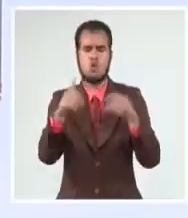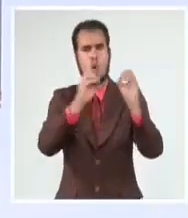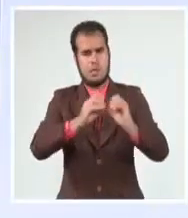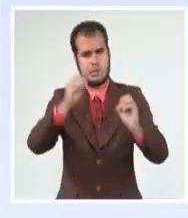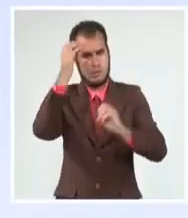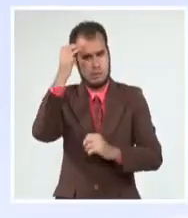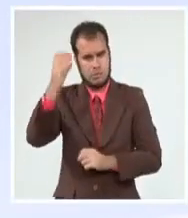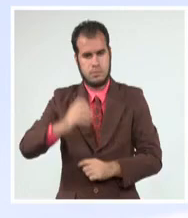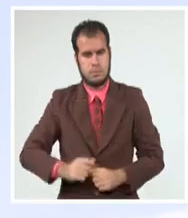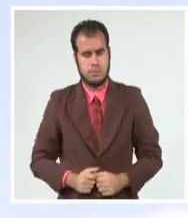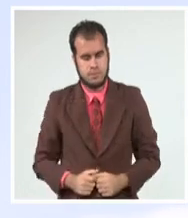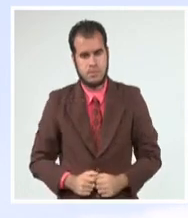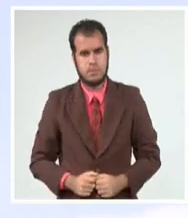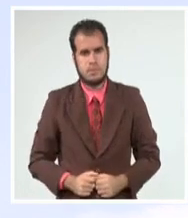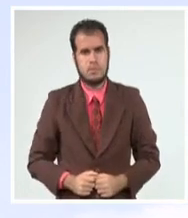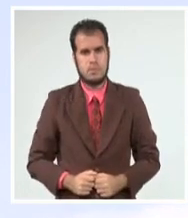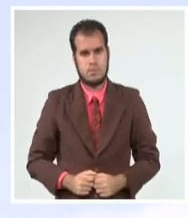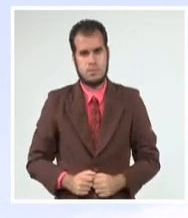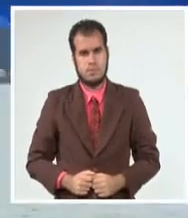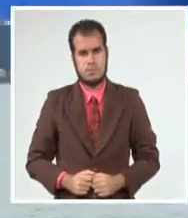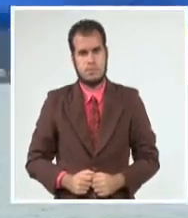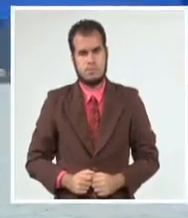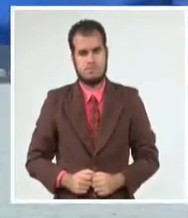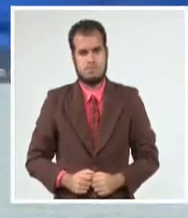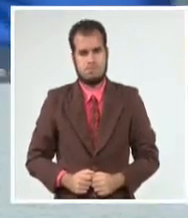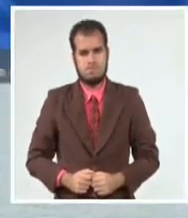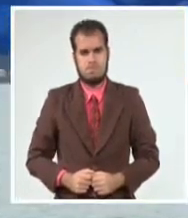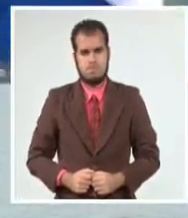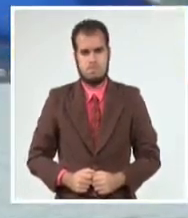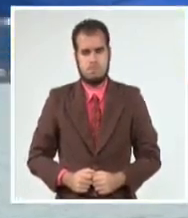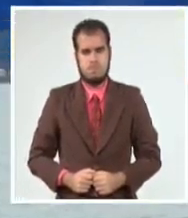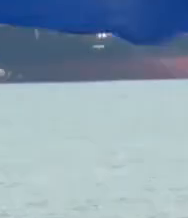alan moore el sistema informativo de la televisión cubana